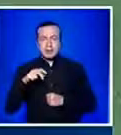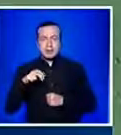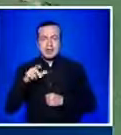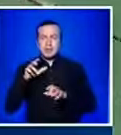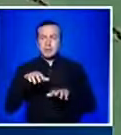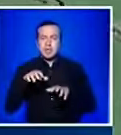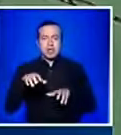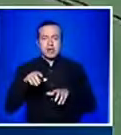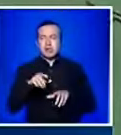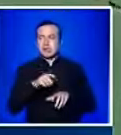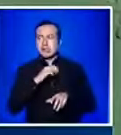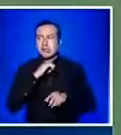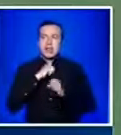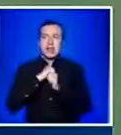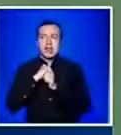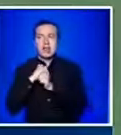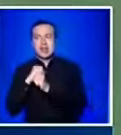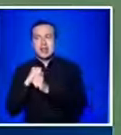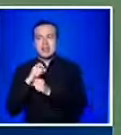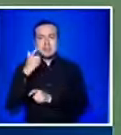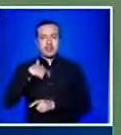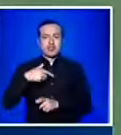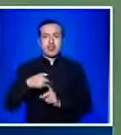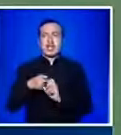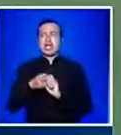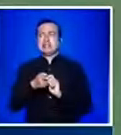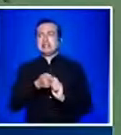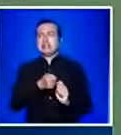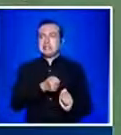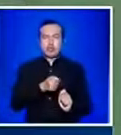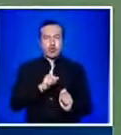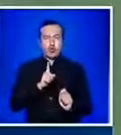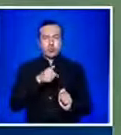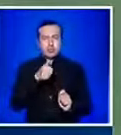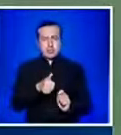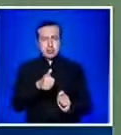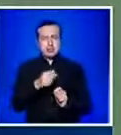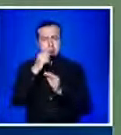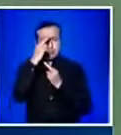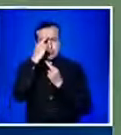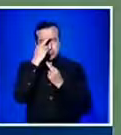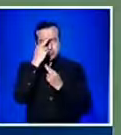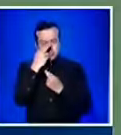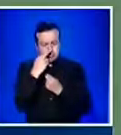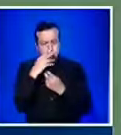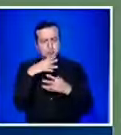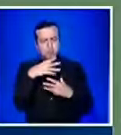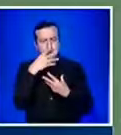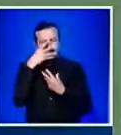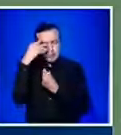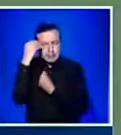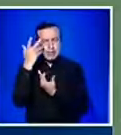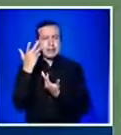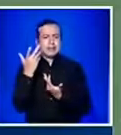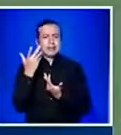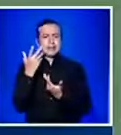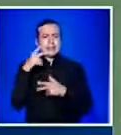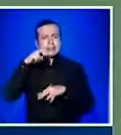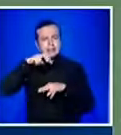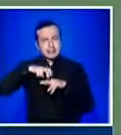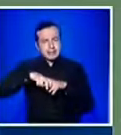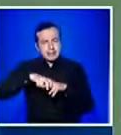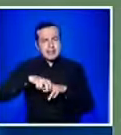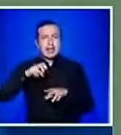no sean quienes le vayan jalando al guía, sino el guía vaya llevándole de la mano al perrito. Les van a enseñar a sentarse,